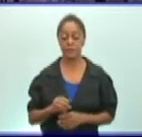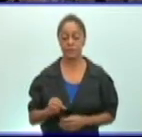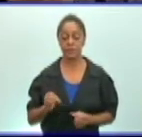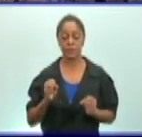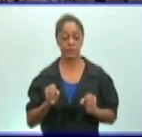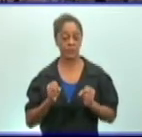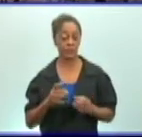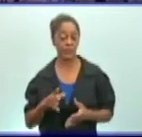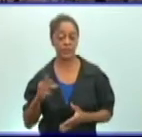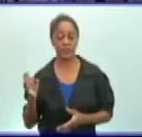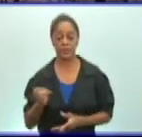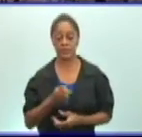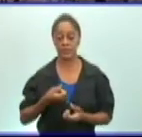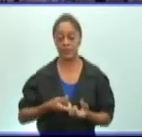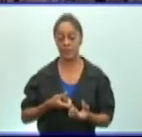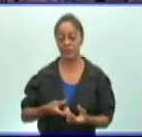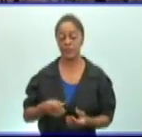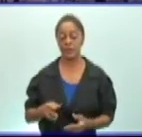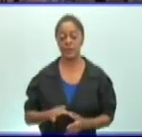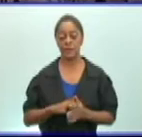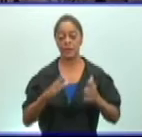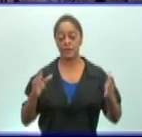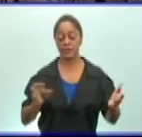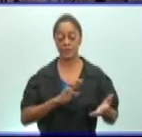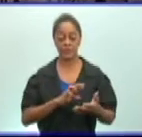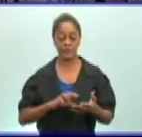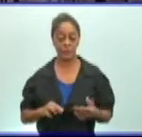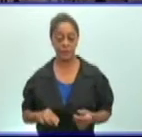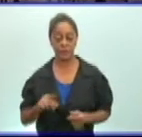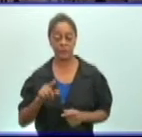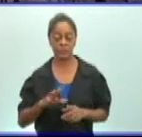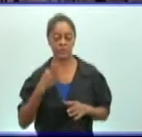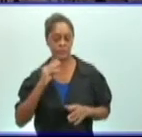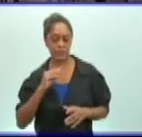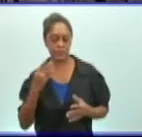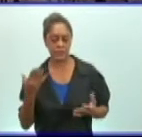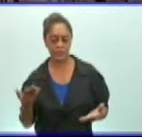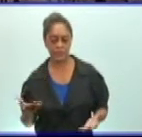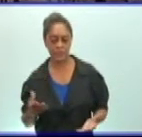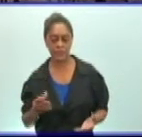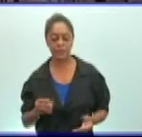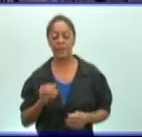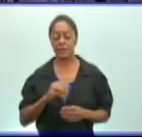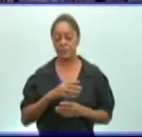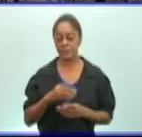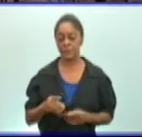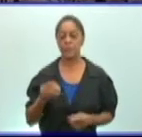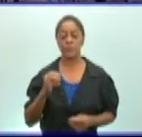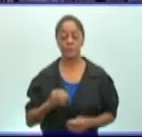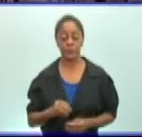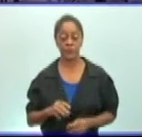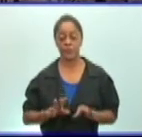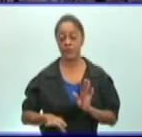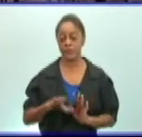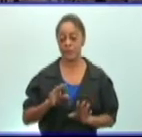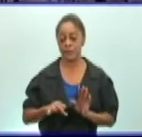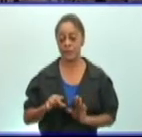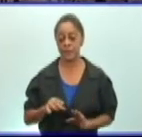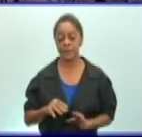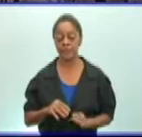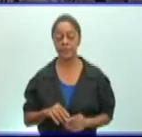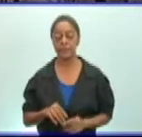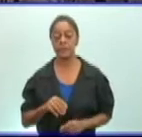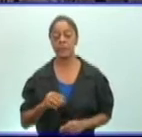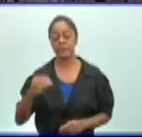porque dependía de las crecidas de río, y en este momento me refiero a agricultura de secano porque depende del régimen